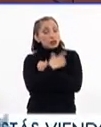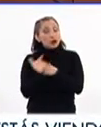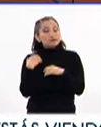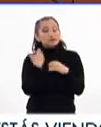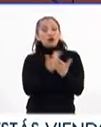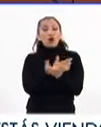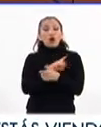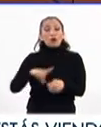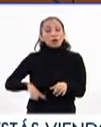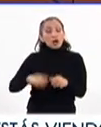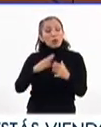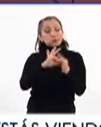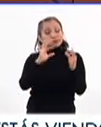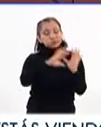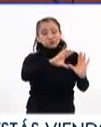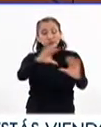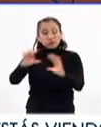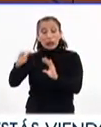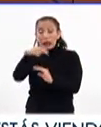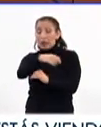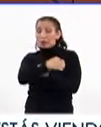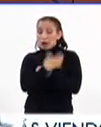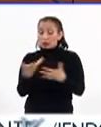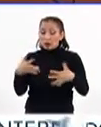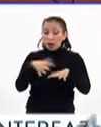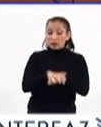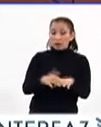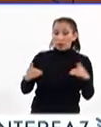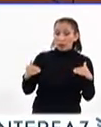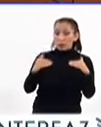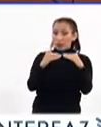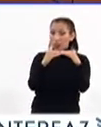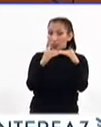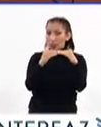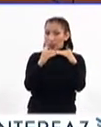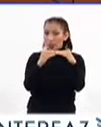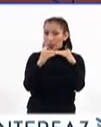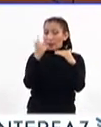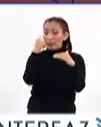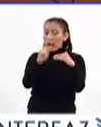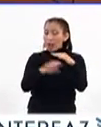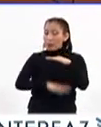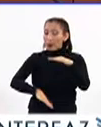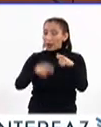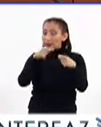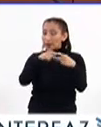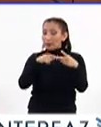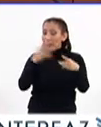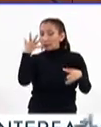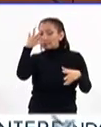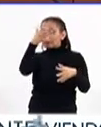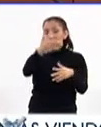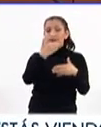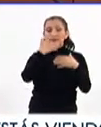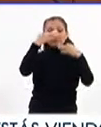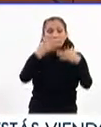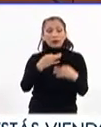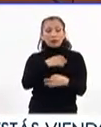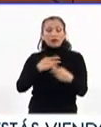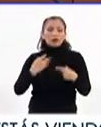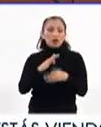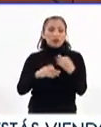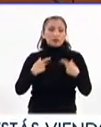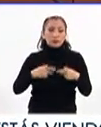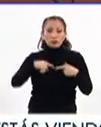imparte el Estado. Instituye una educación incluyente y equitativa como eje fundamental para alcanzar el bienestar del pueblo